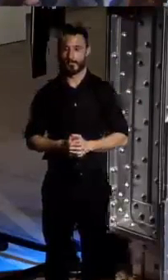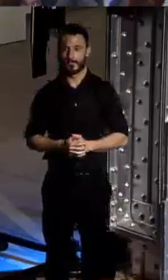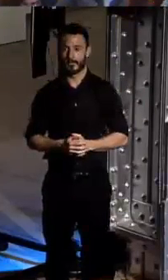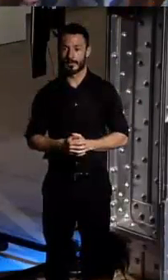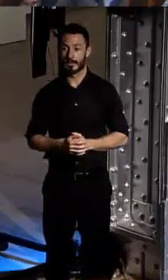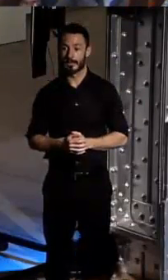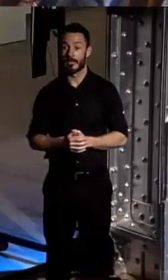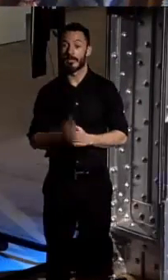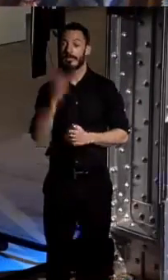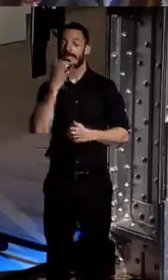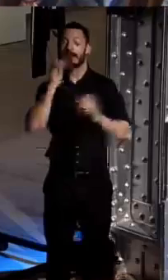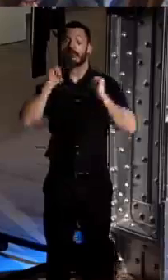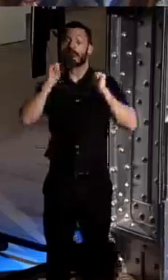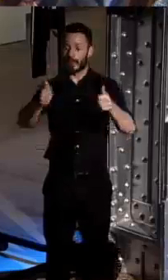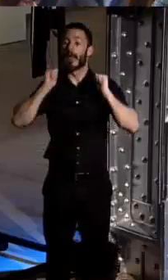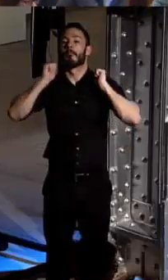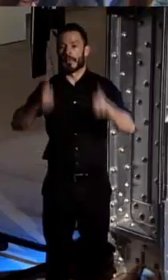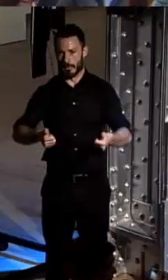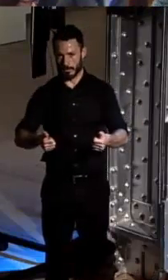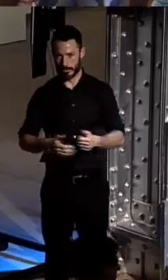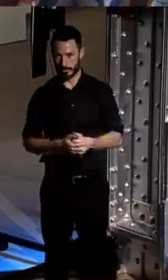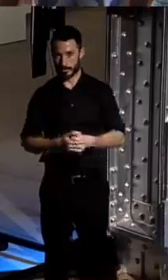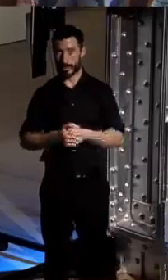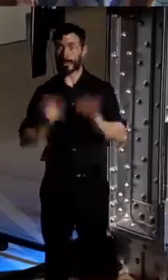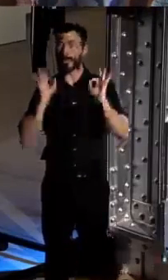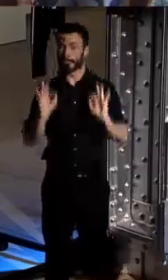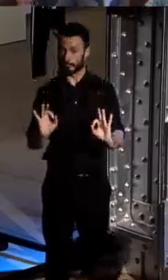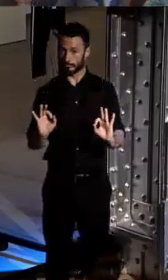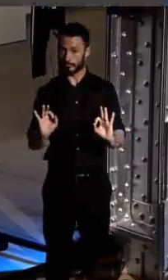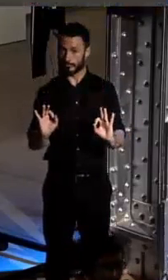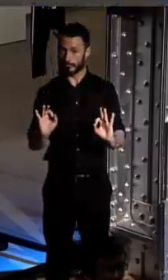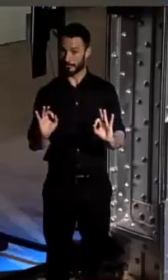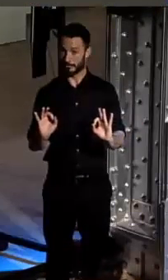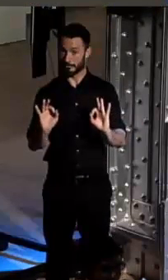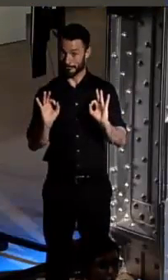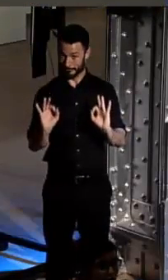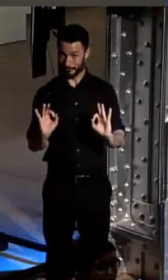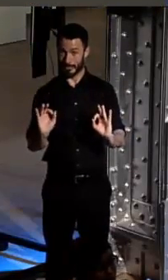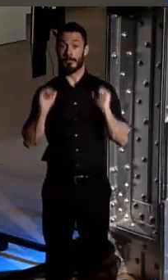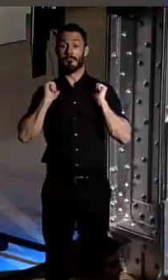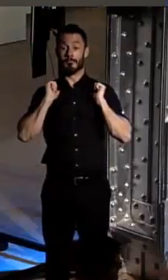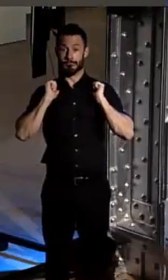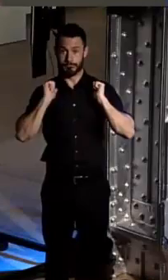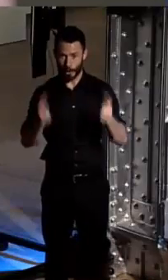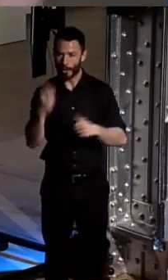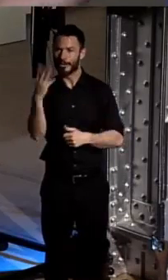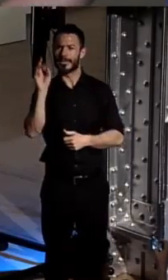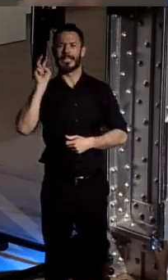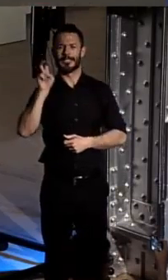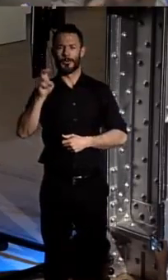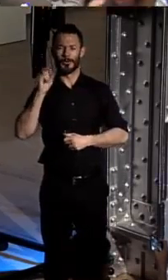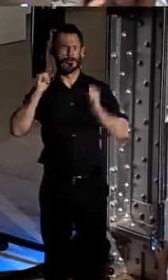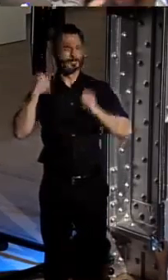Cuando yo les digo que arranquen, arrancan, porque cuento el tiempo. ¿Preparados? ¿Listos? Arrancan ahora 30 segundos